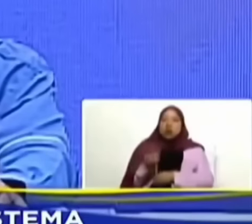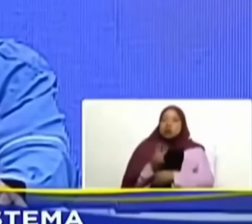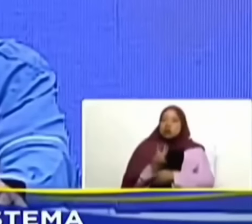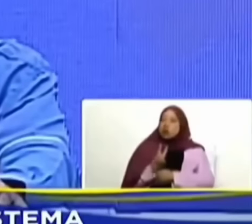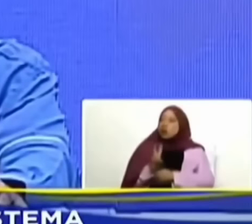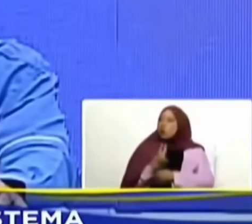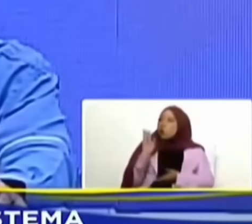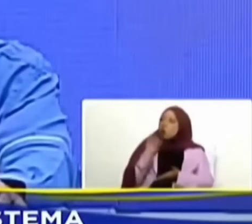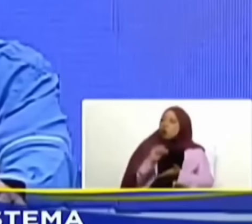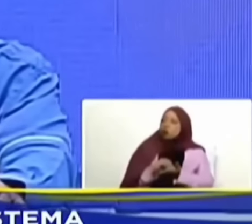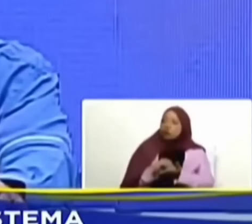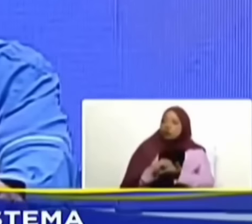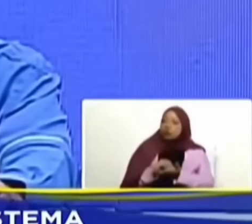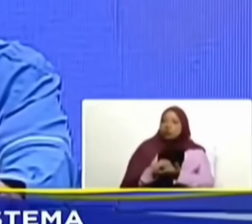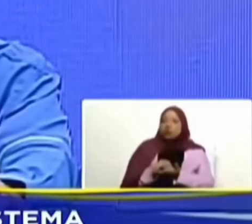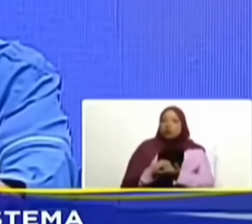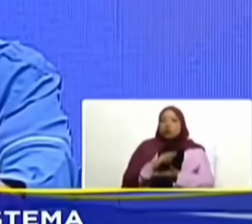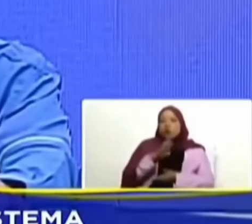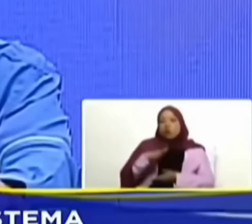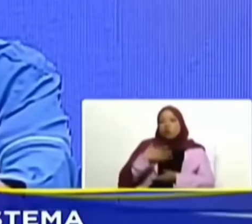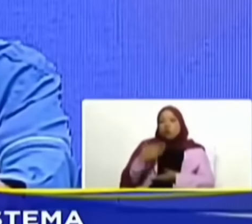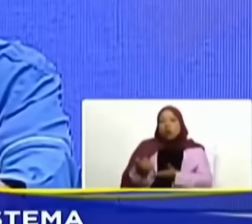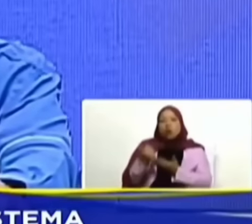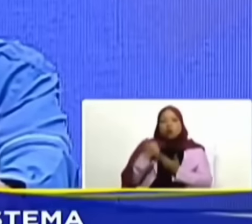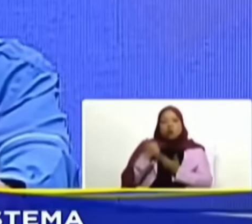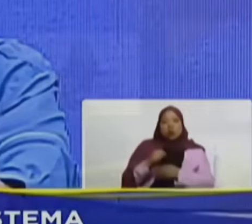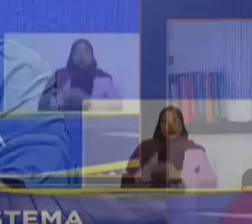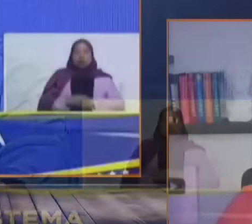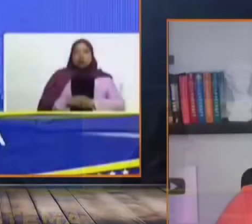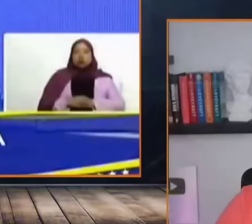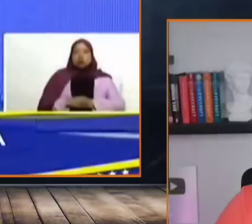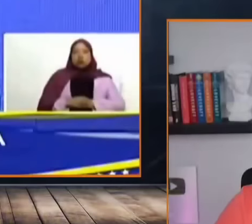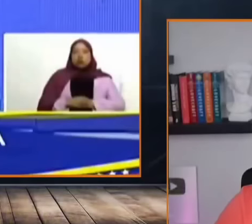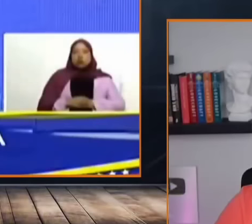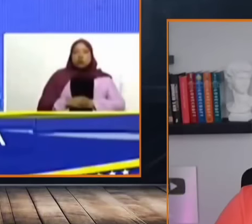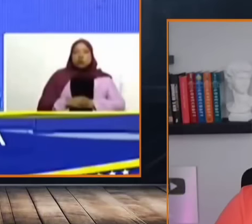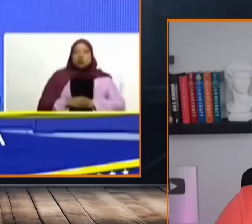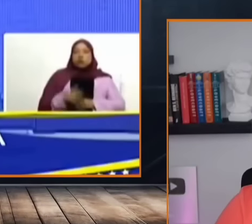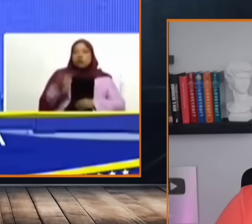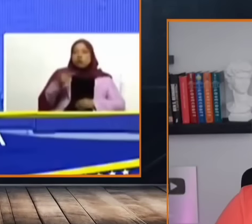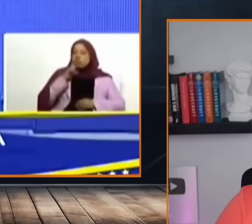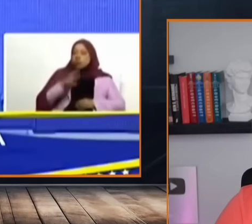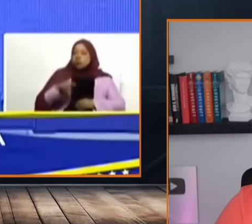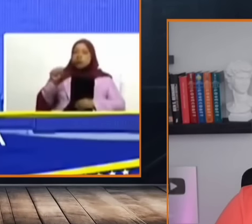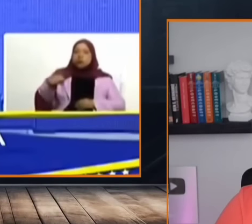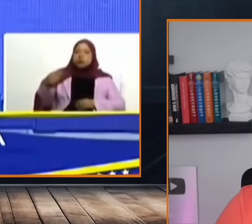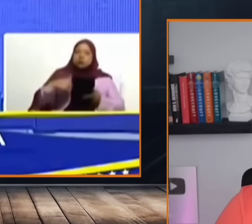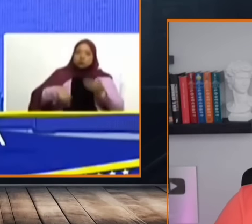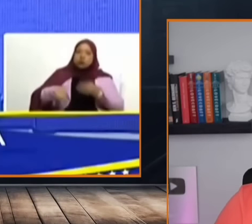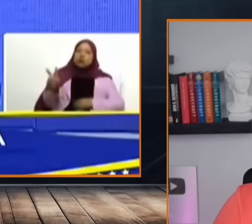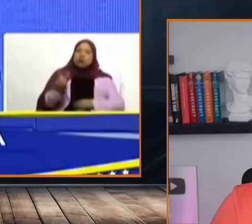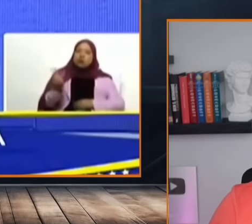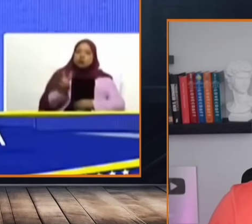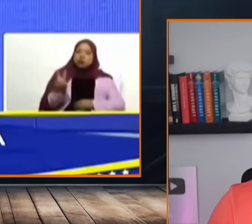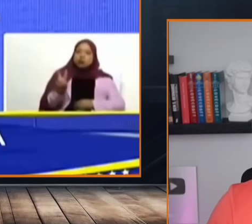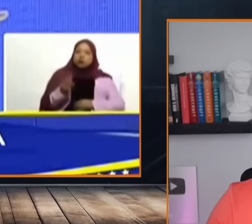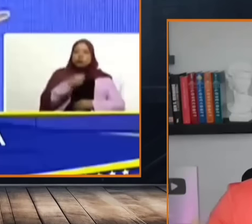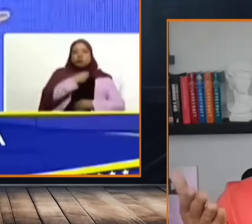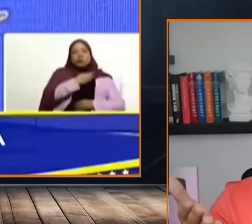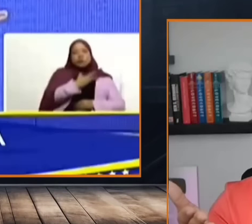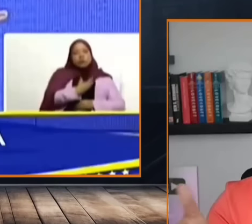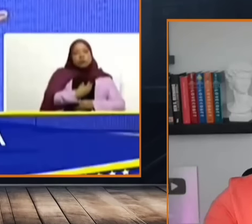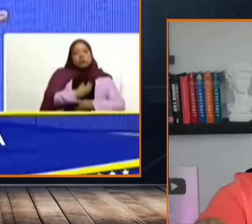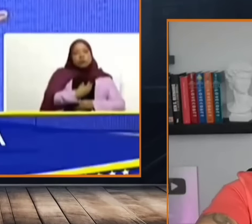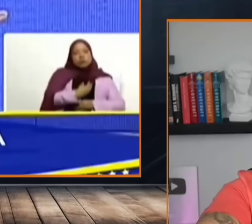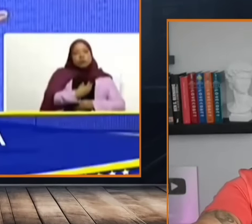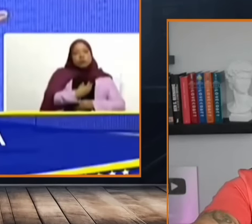Venezuela para ver si usted nos puede ayudar me dijo yo le contesté la carta Claro que sí vale vente para acá lamentablemente para el país